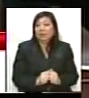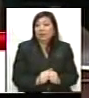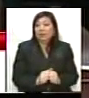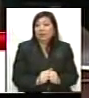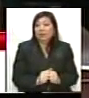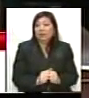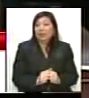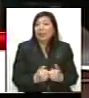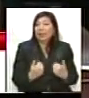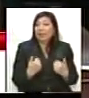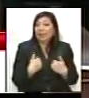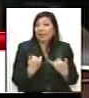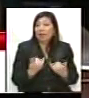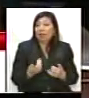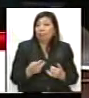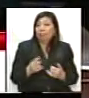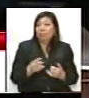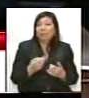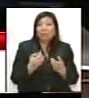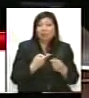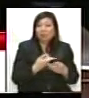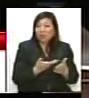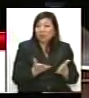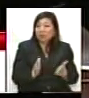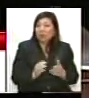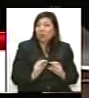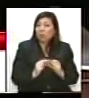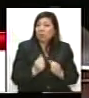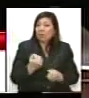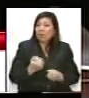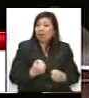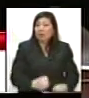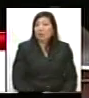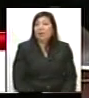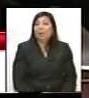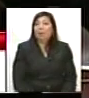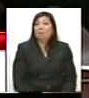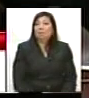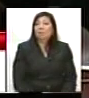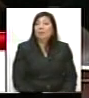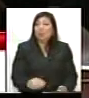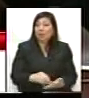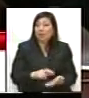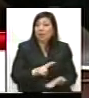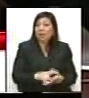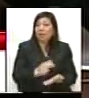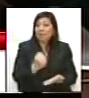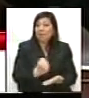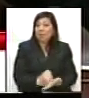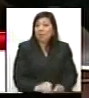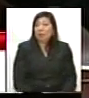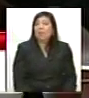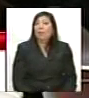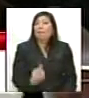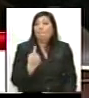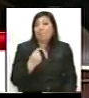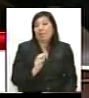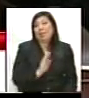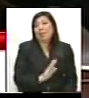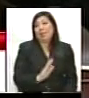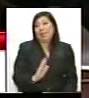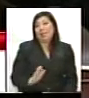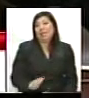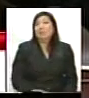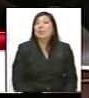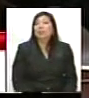contener el aumento de la informalidad en el sector transporte y es por eso que hemos aprobado para ello el